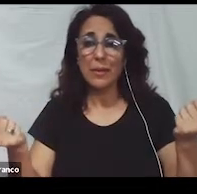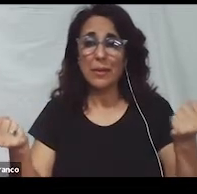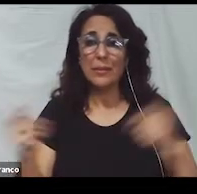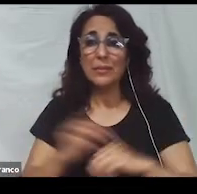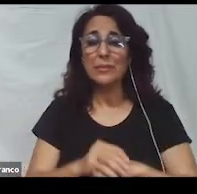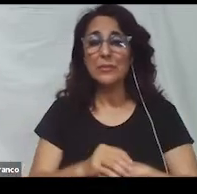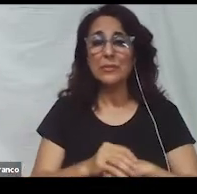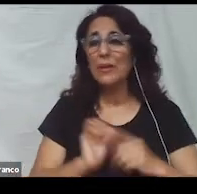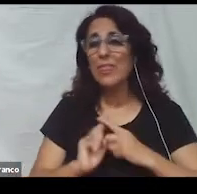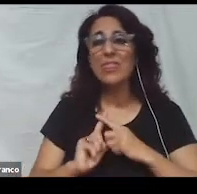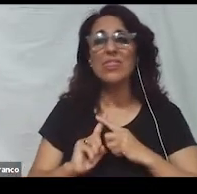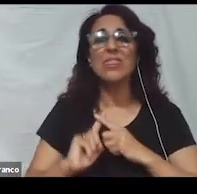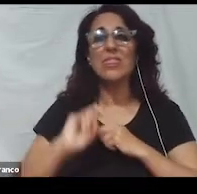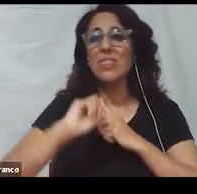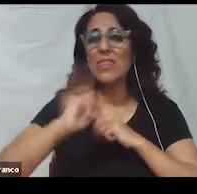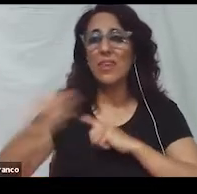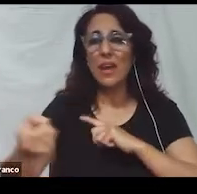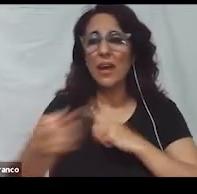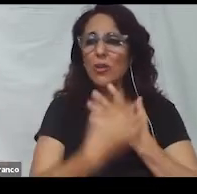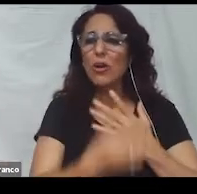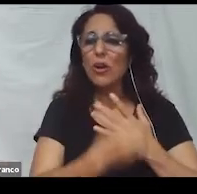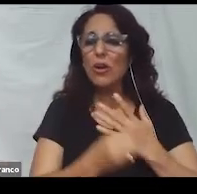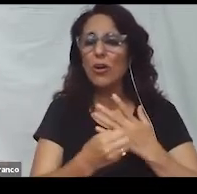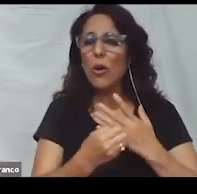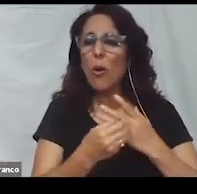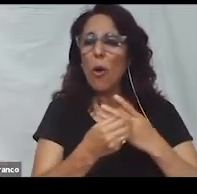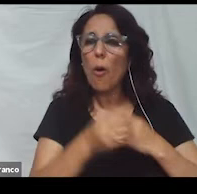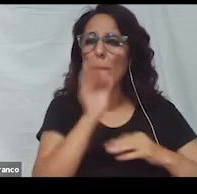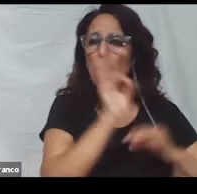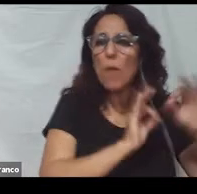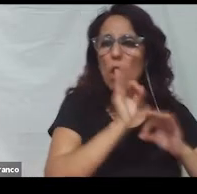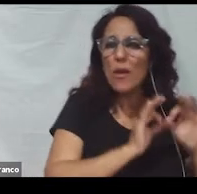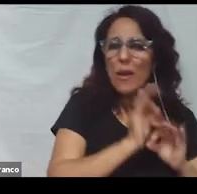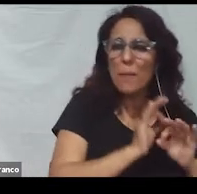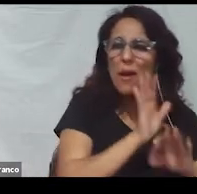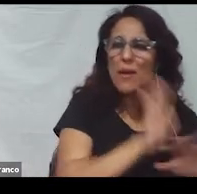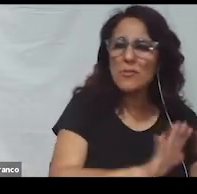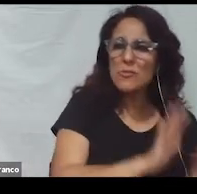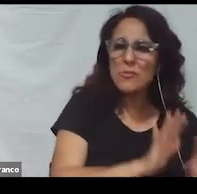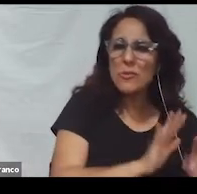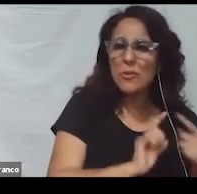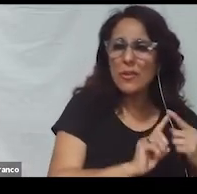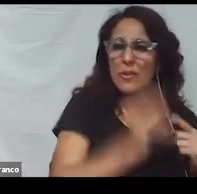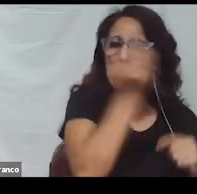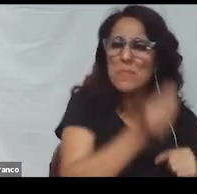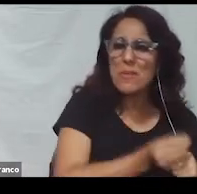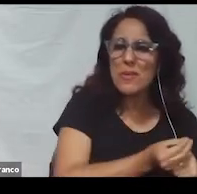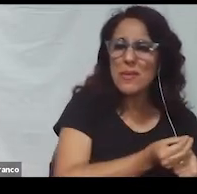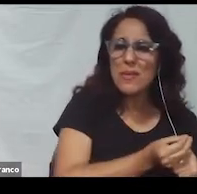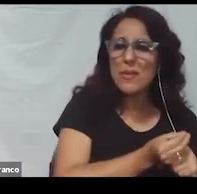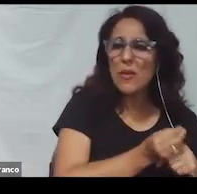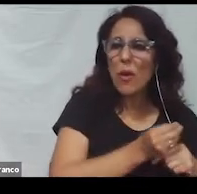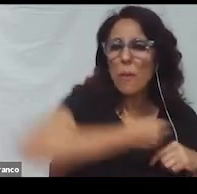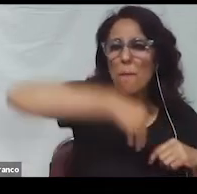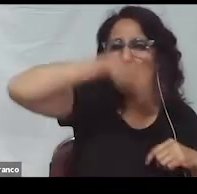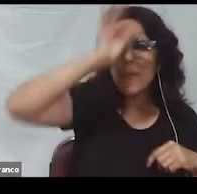son de renderizado directo. ¿Qué significa? Que la programación está pintando directamente en pantalla como si